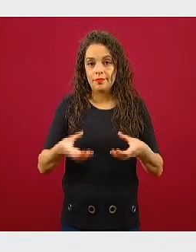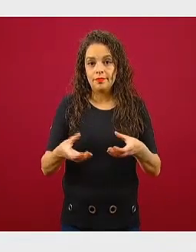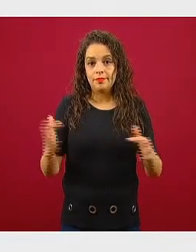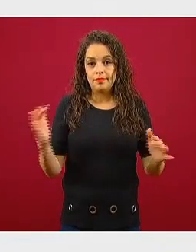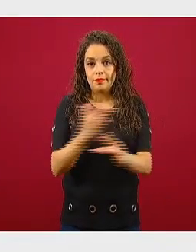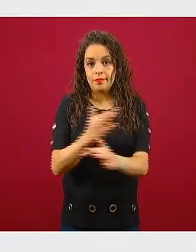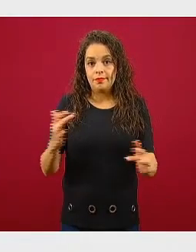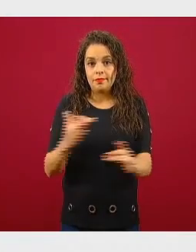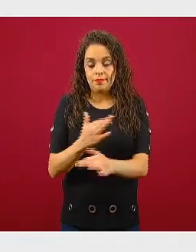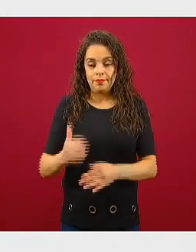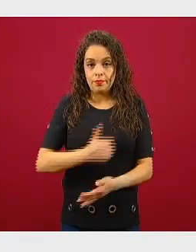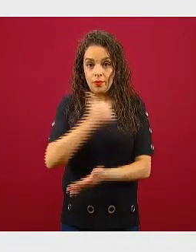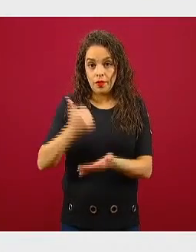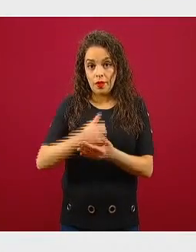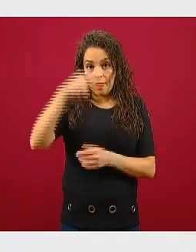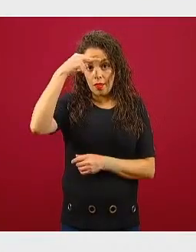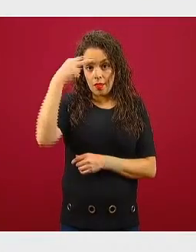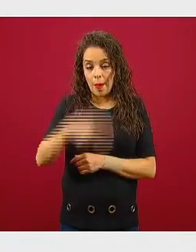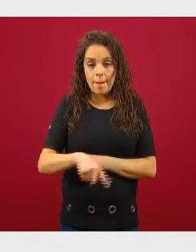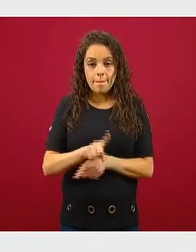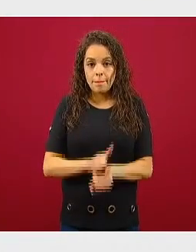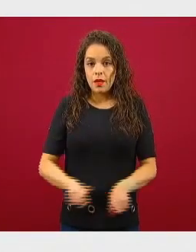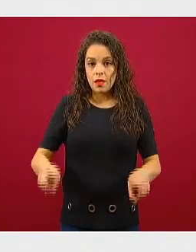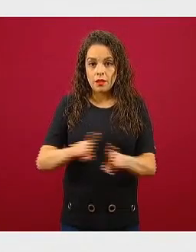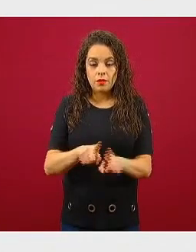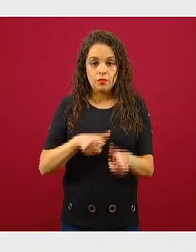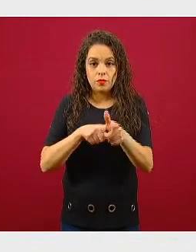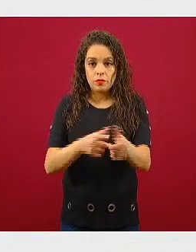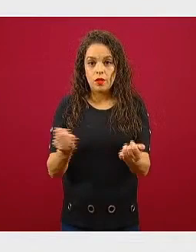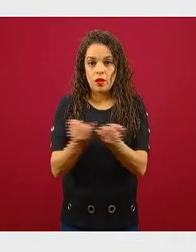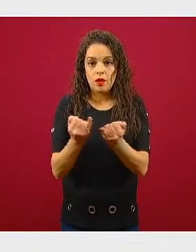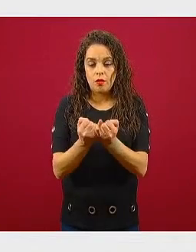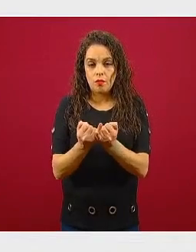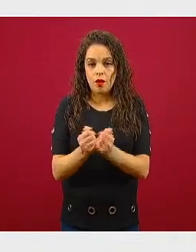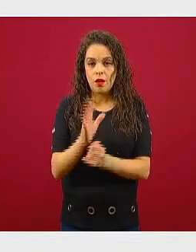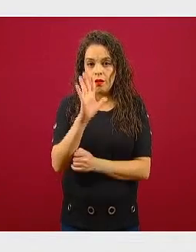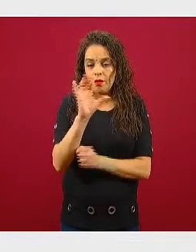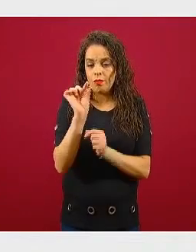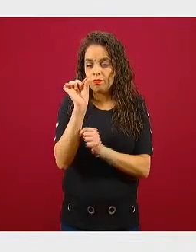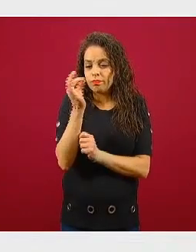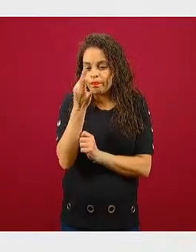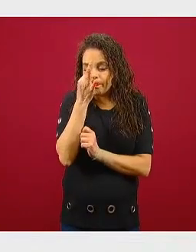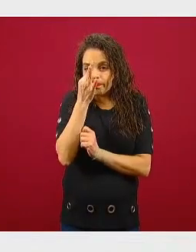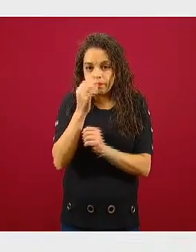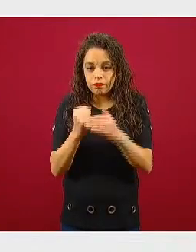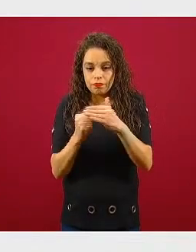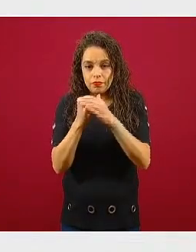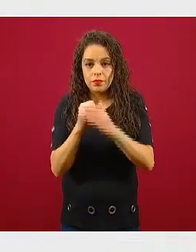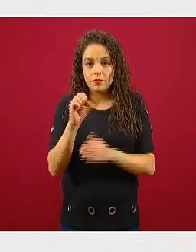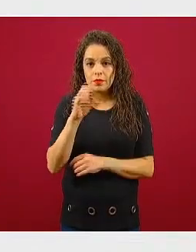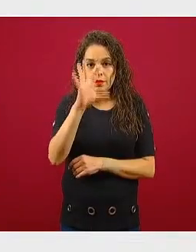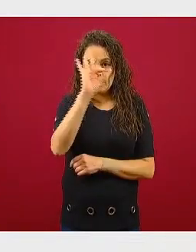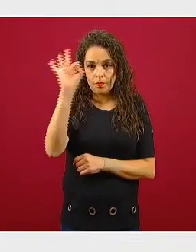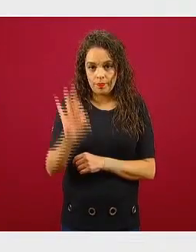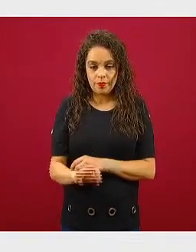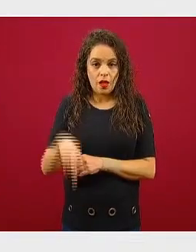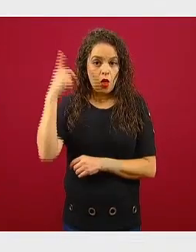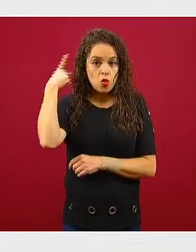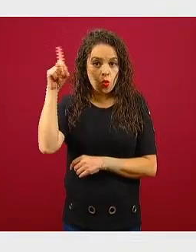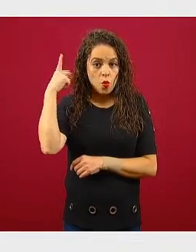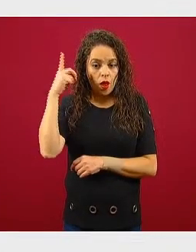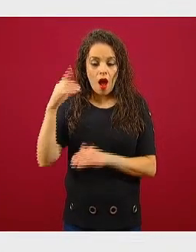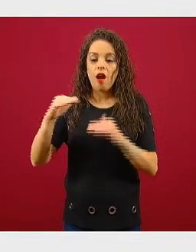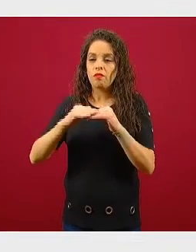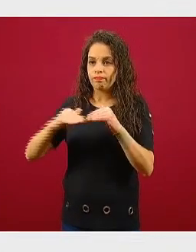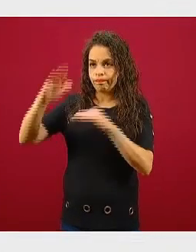de México, con la misma tendencia, muy pegado al 65%, Durango todavía por encima